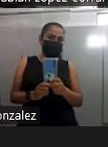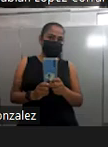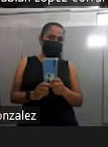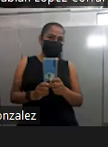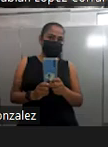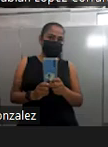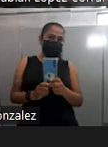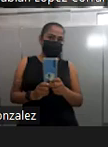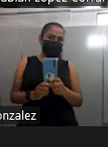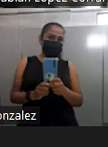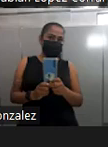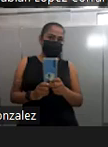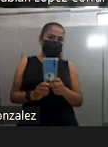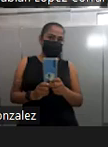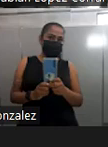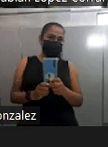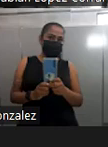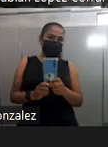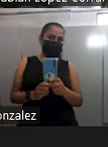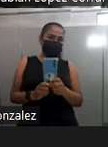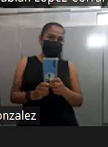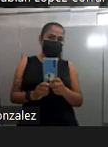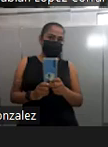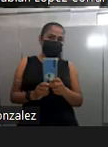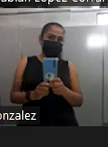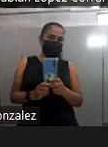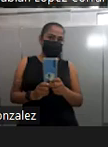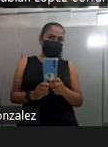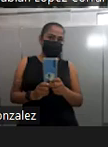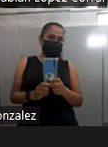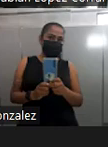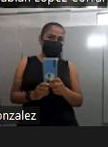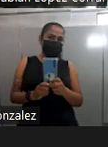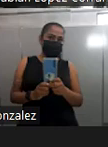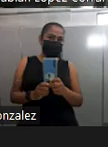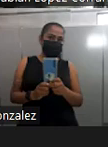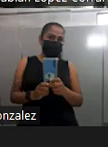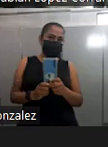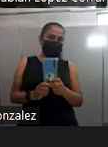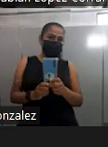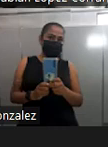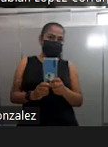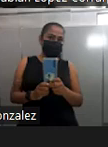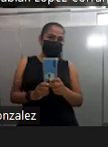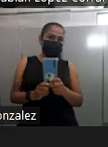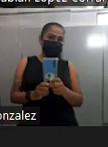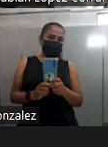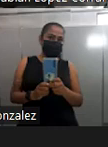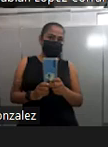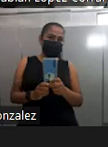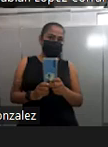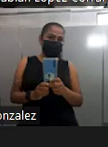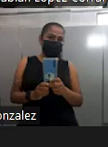implicaciones en todos los ámbitos habidos y por haber no entonces fíjense comenzamos un tanto apocalípticos el día